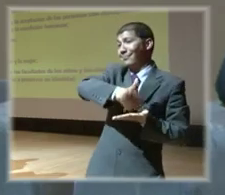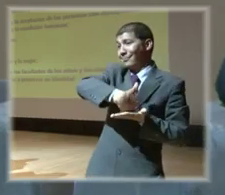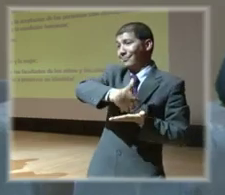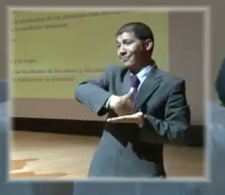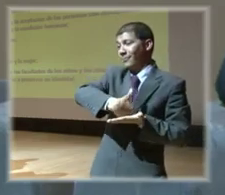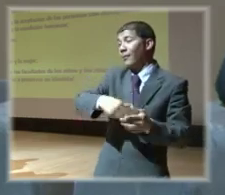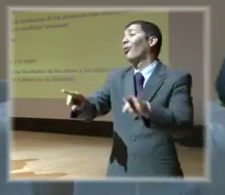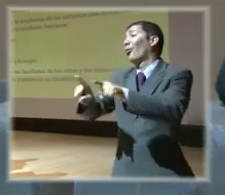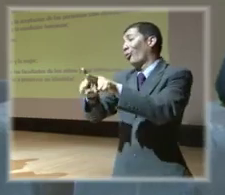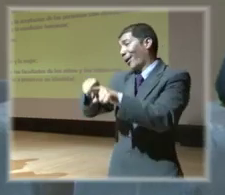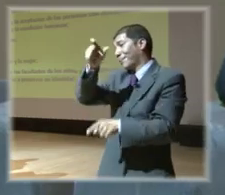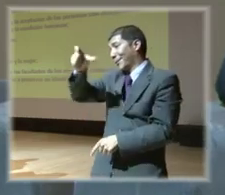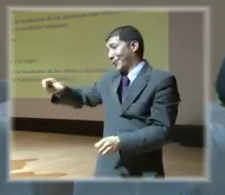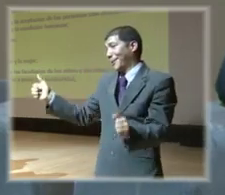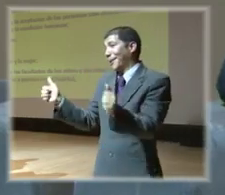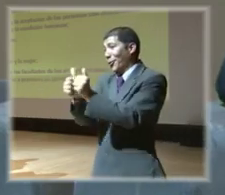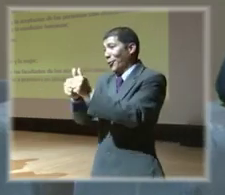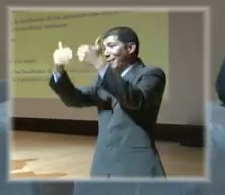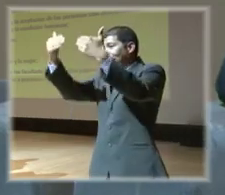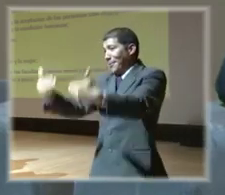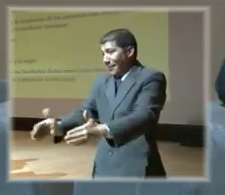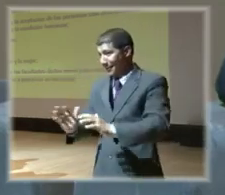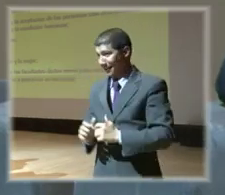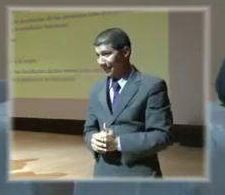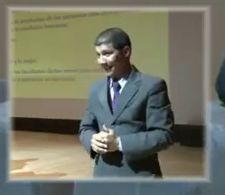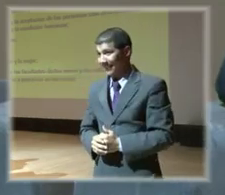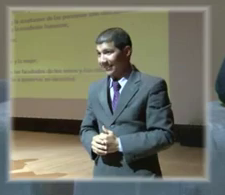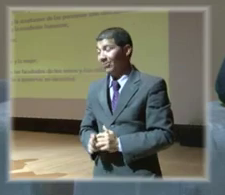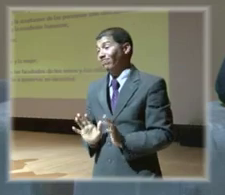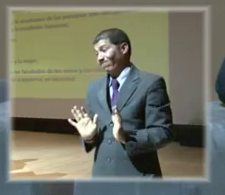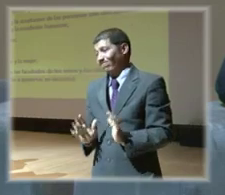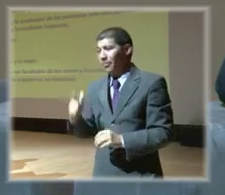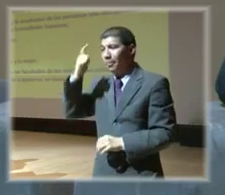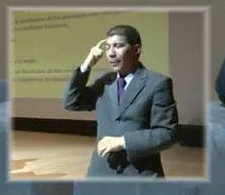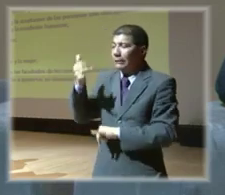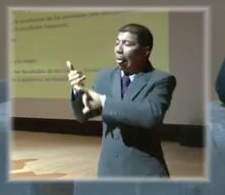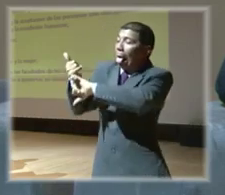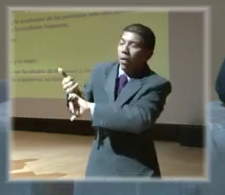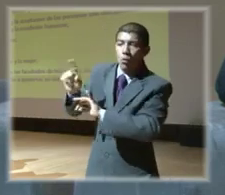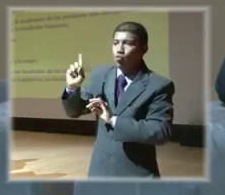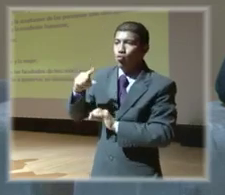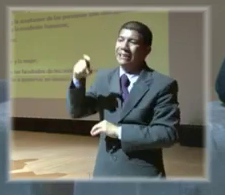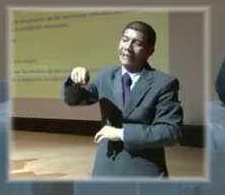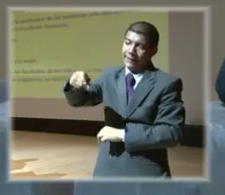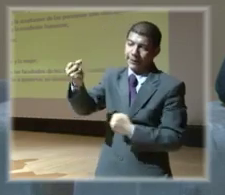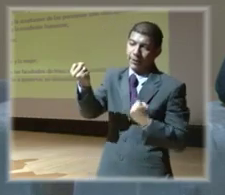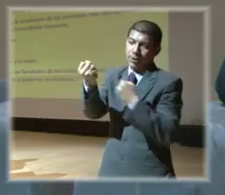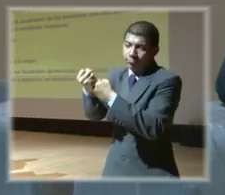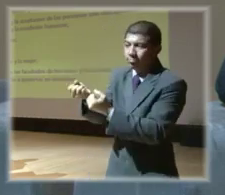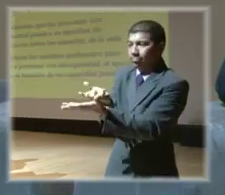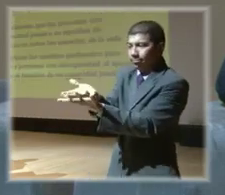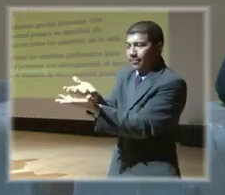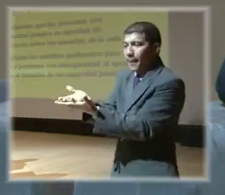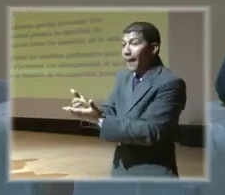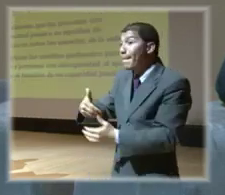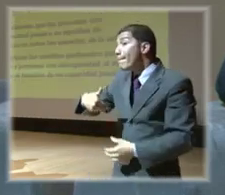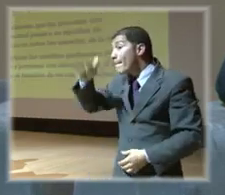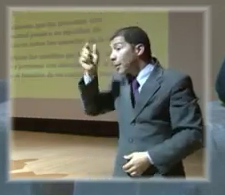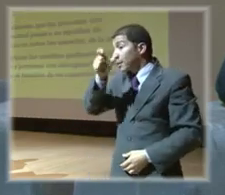amplitud mental cuando estamos hablando de personas con discapacidad, sobre todo de personas con discapacidad intelectual y